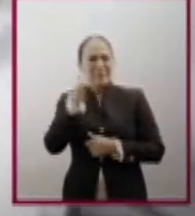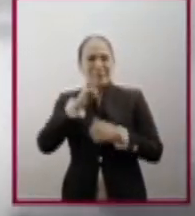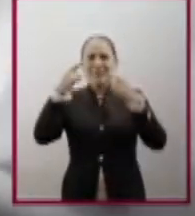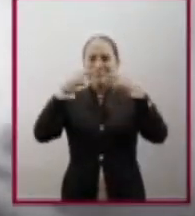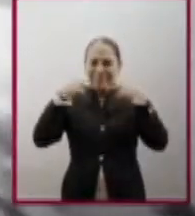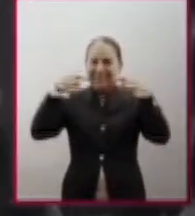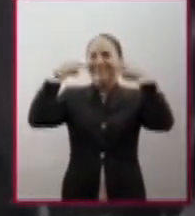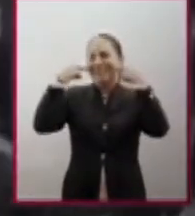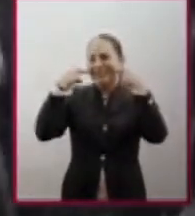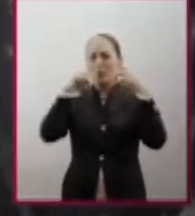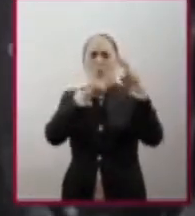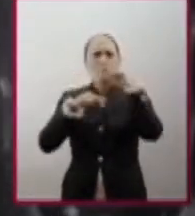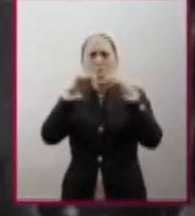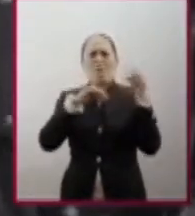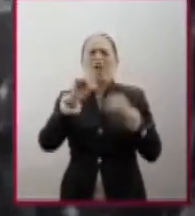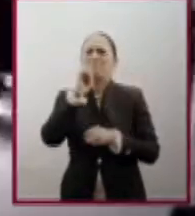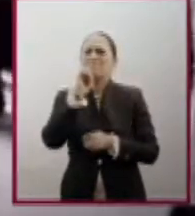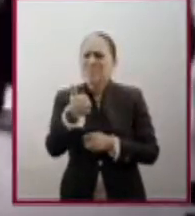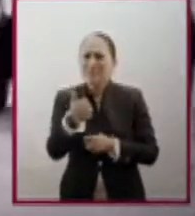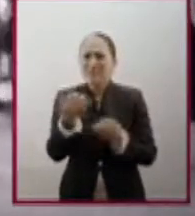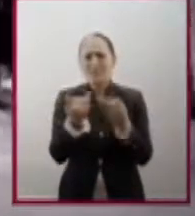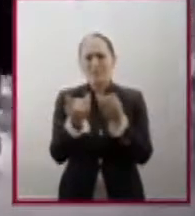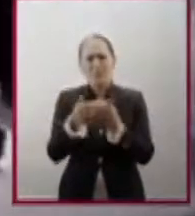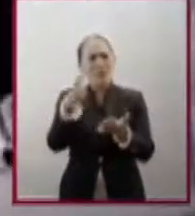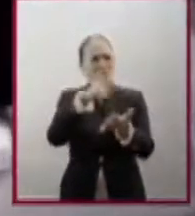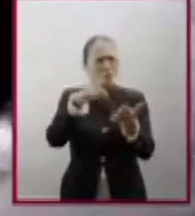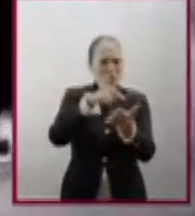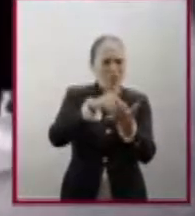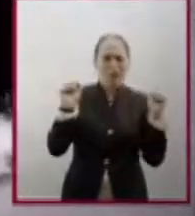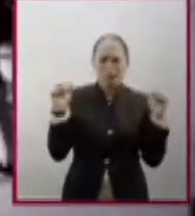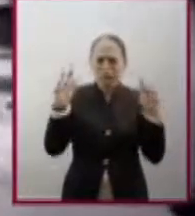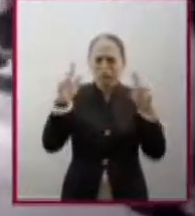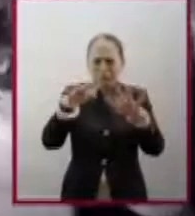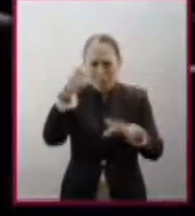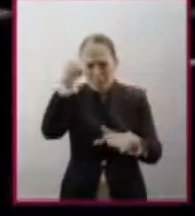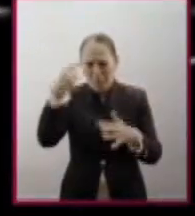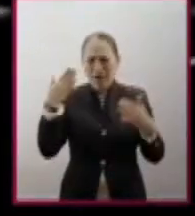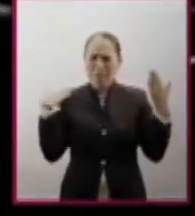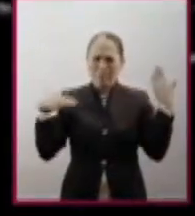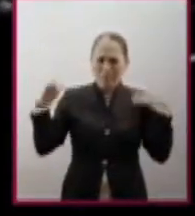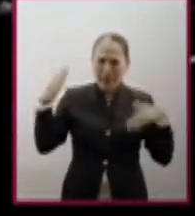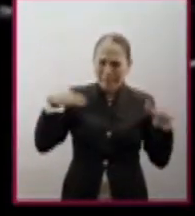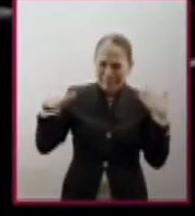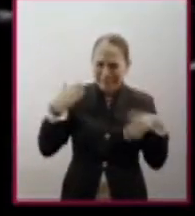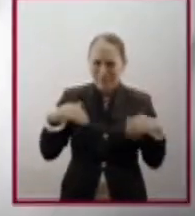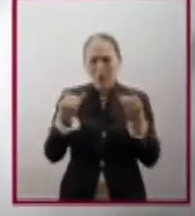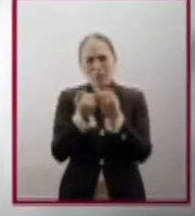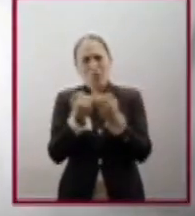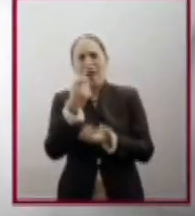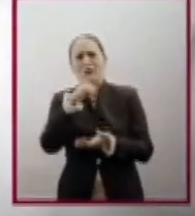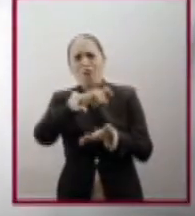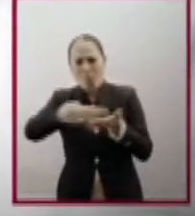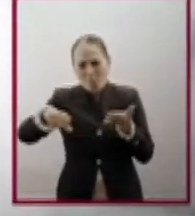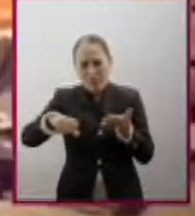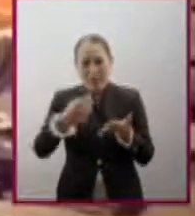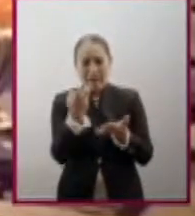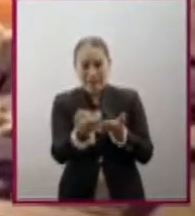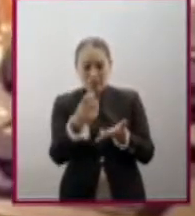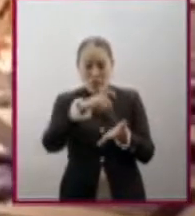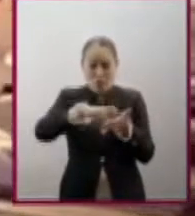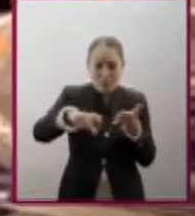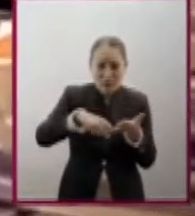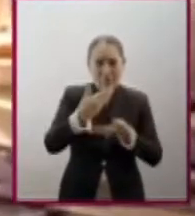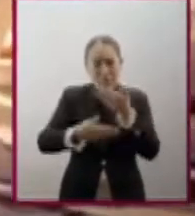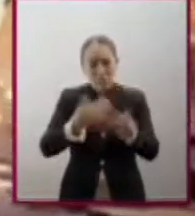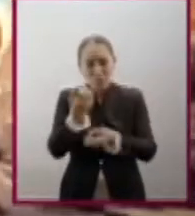alegres, sin preocupaciones y cuentan con todo tipo de lugares para divertirse y consumir. El consumismo no deja espacio para el